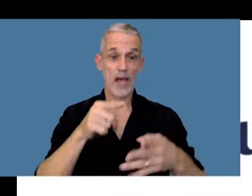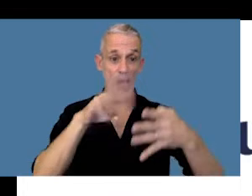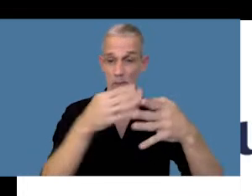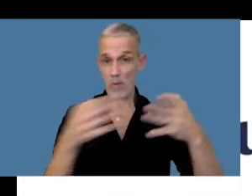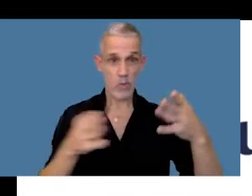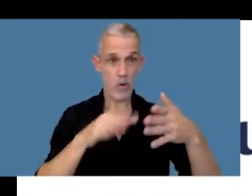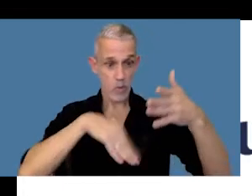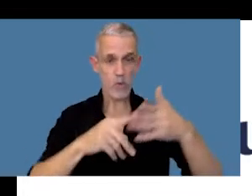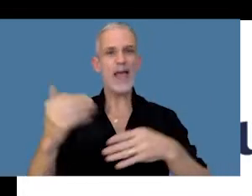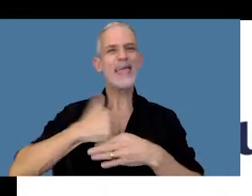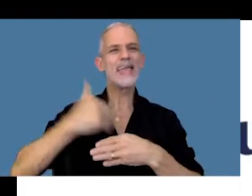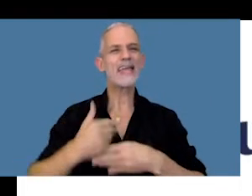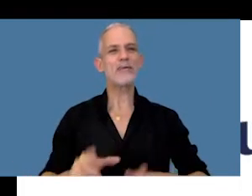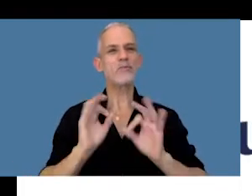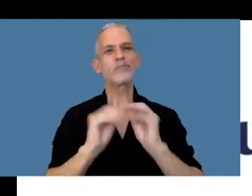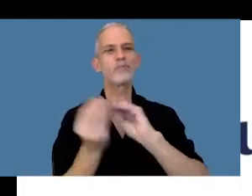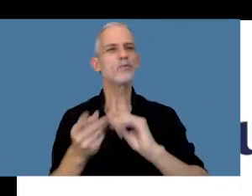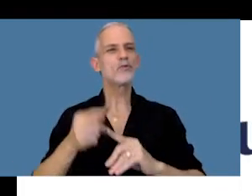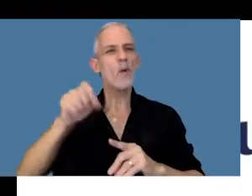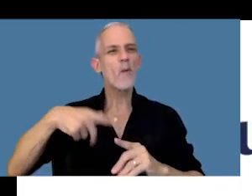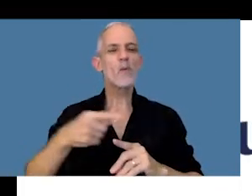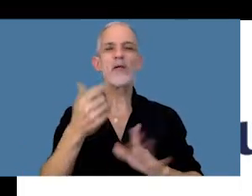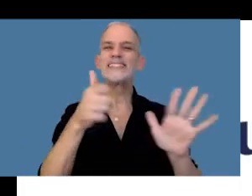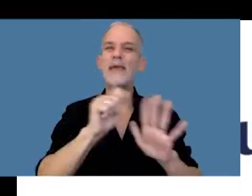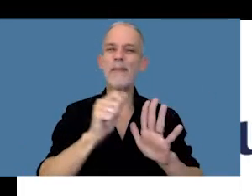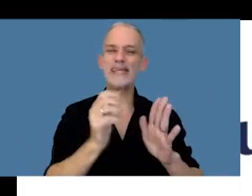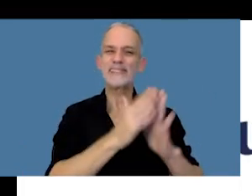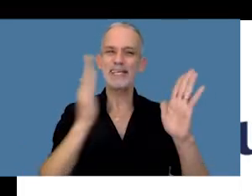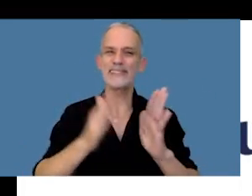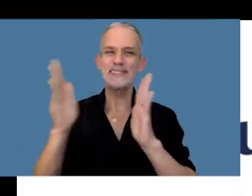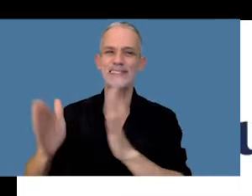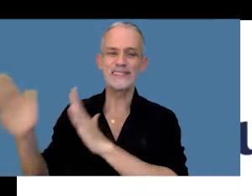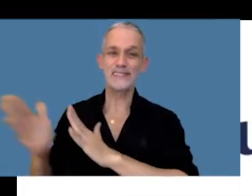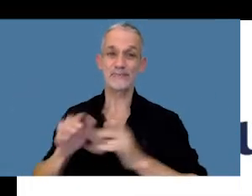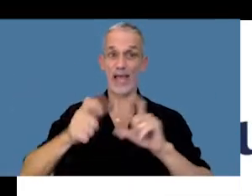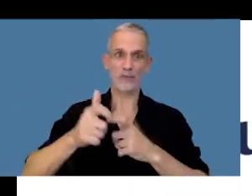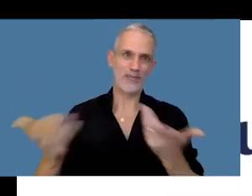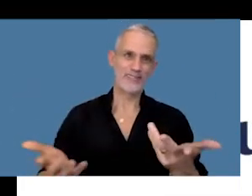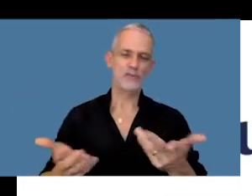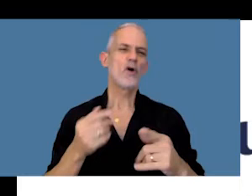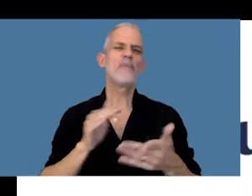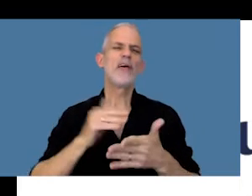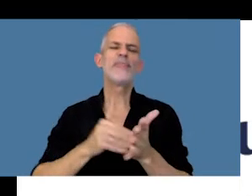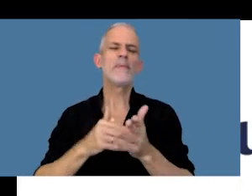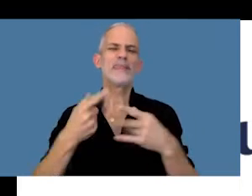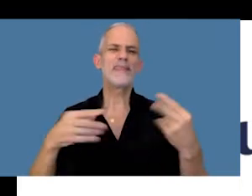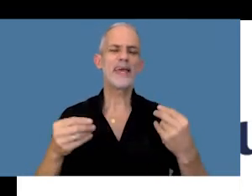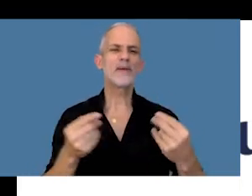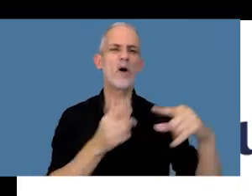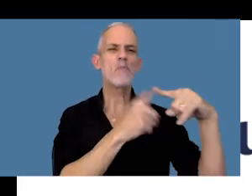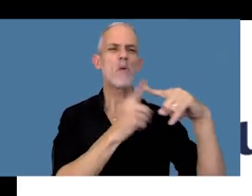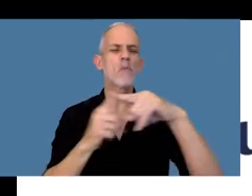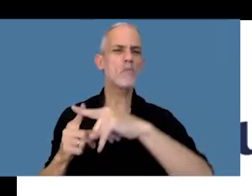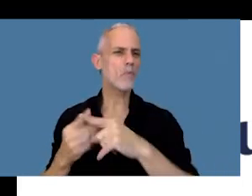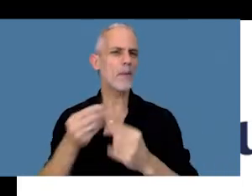exclusivamente ingresos brutos va a ser actualizado semestralmente, en base a un índice que está